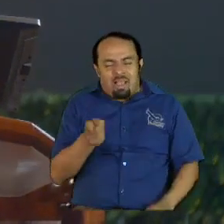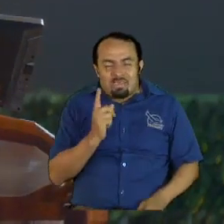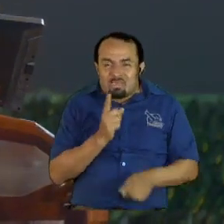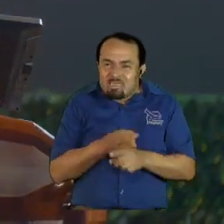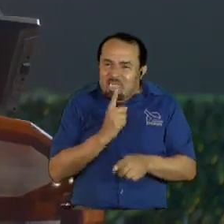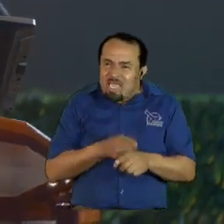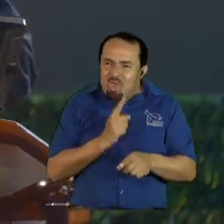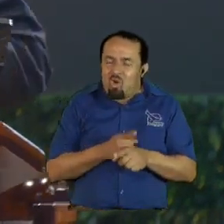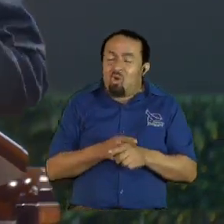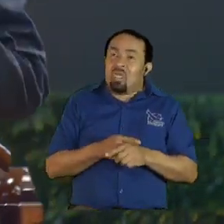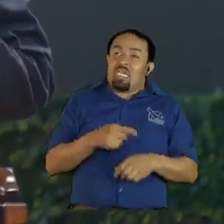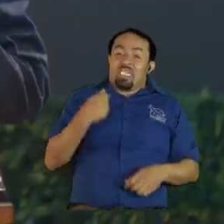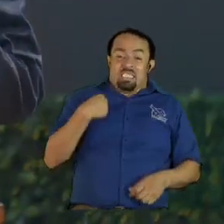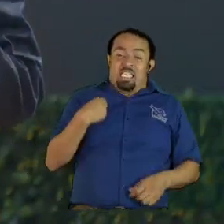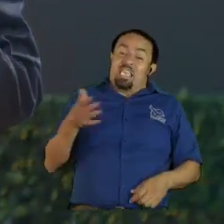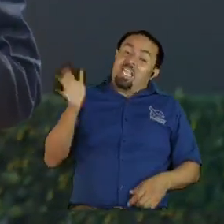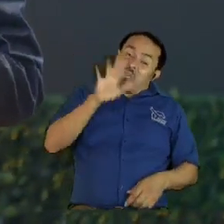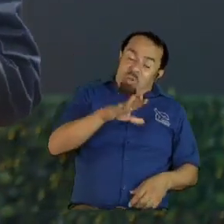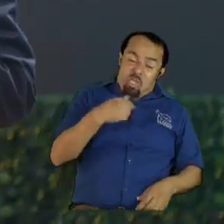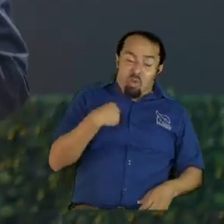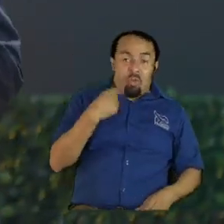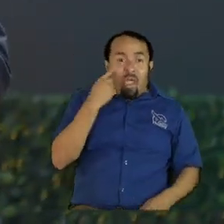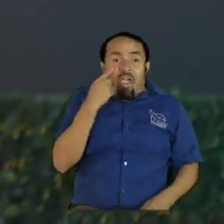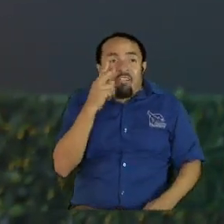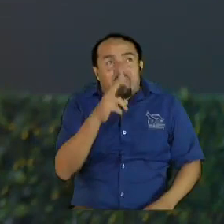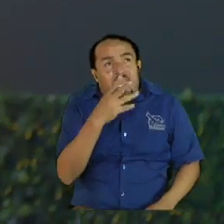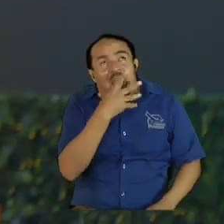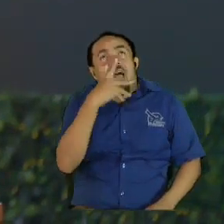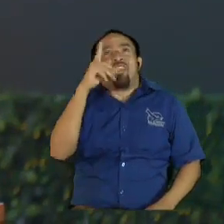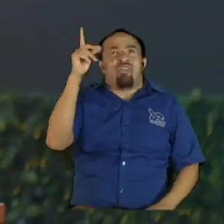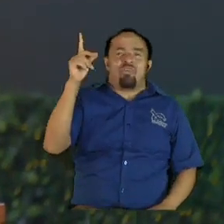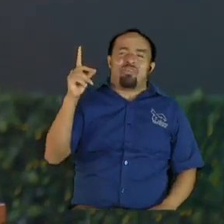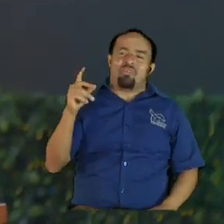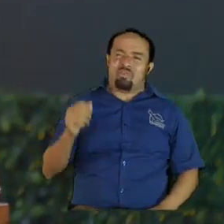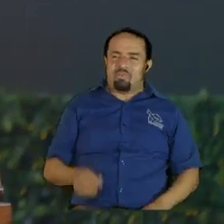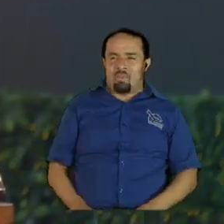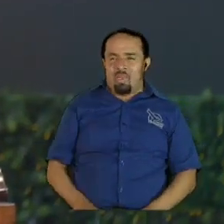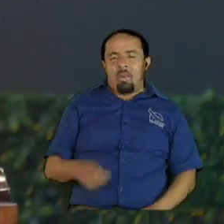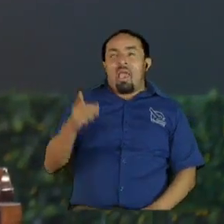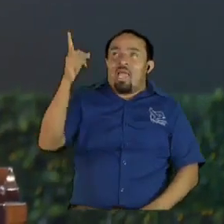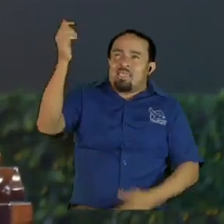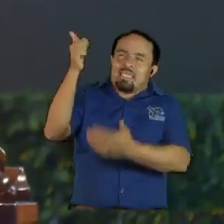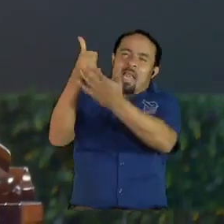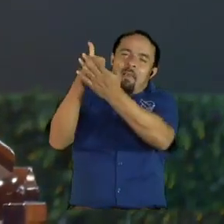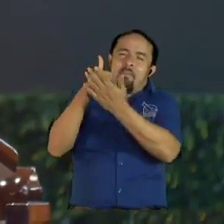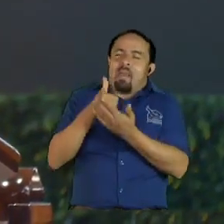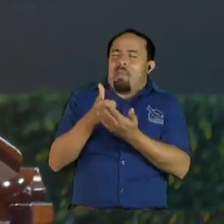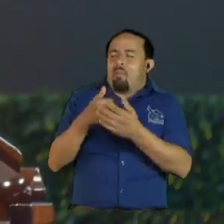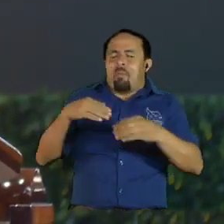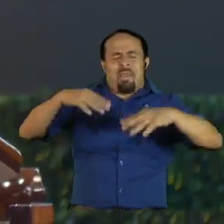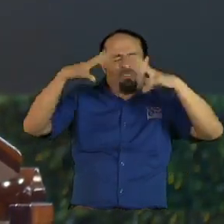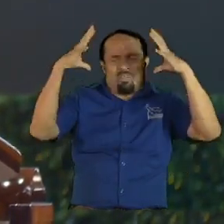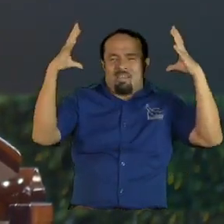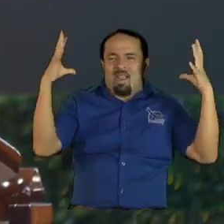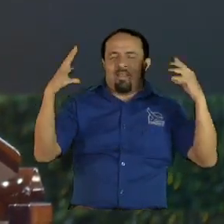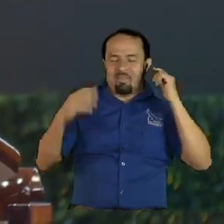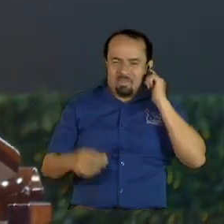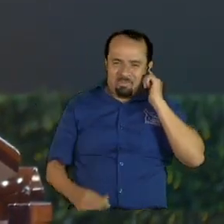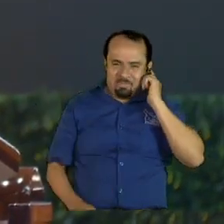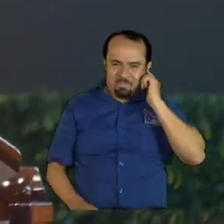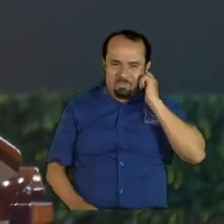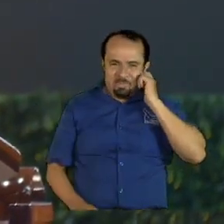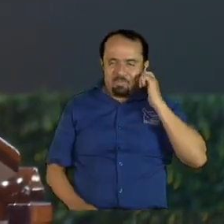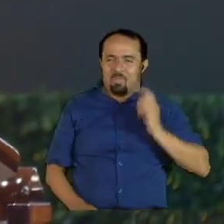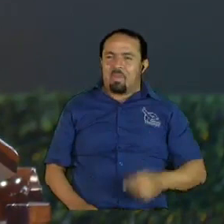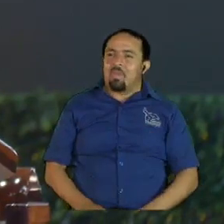ver a Dios? El galardón más grande podría ser ese, porque hay otros galardones igualmente hermosos que ya los vamos a ver